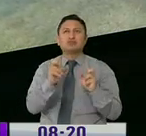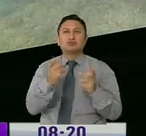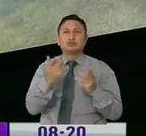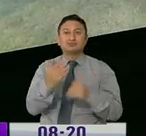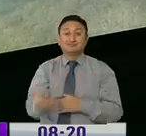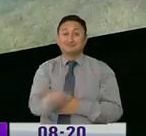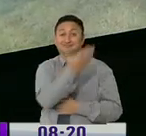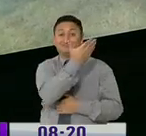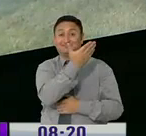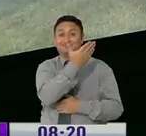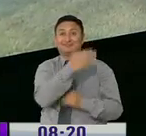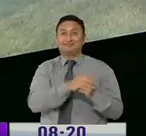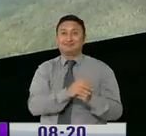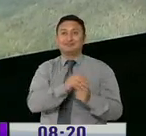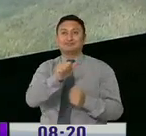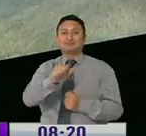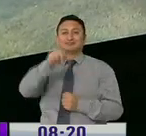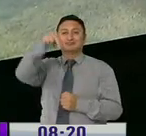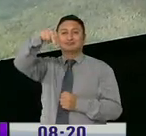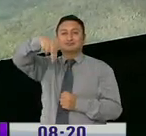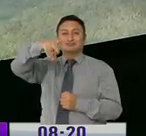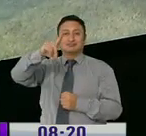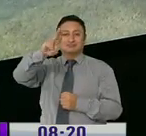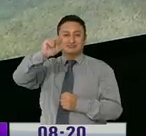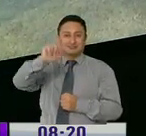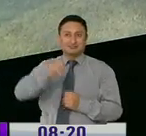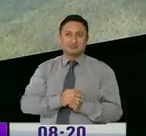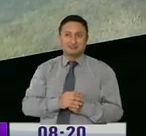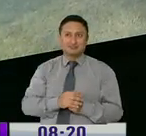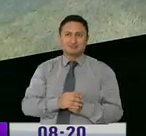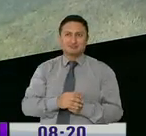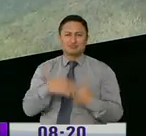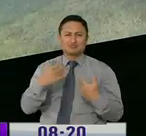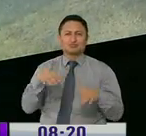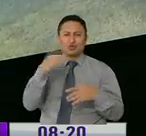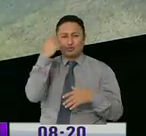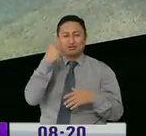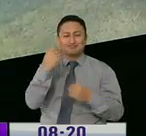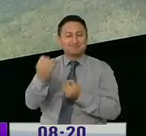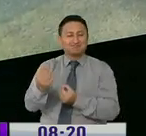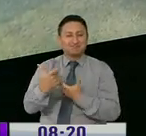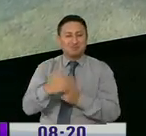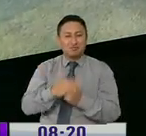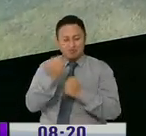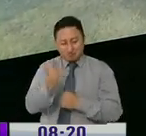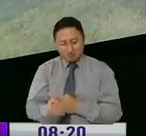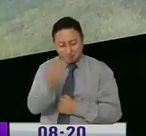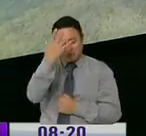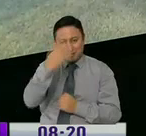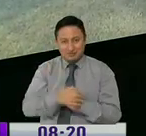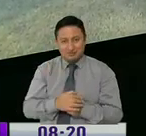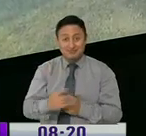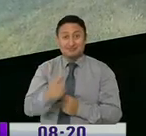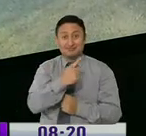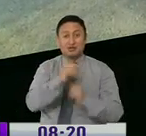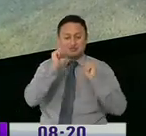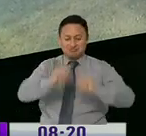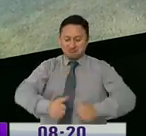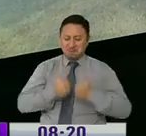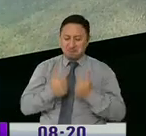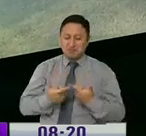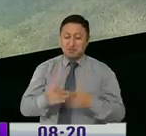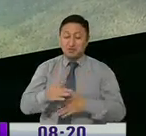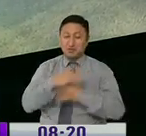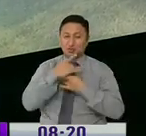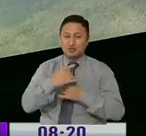Vean, Andreita está ahí. ¡Qué cosas tan maravillosas! Cuéntanos, Andreita, buenos días. Esto sí es para los que nos